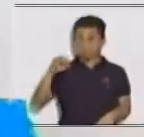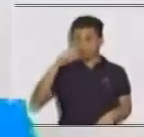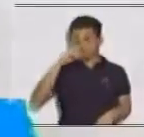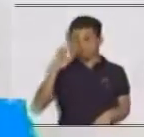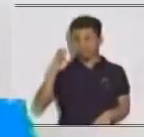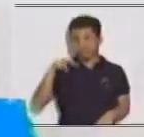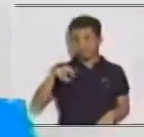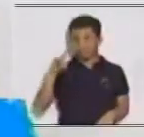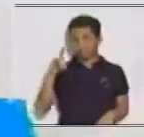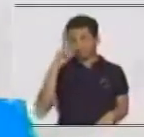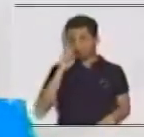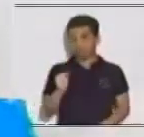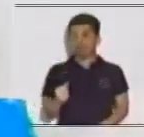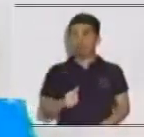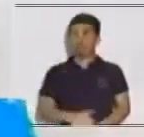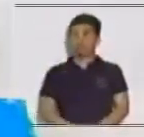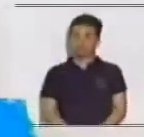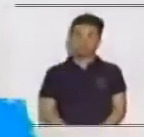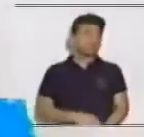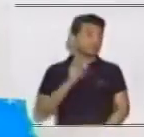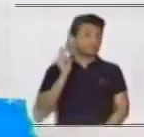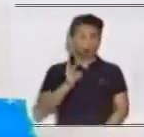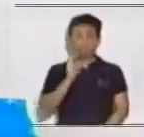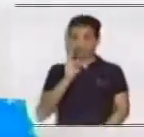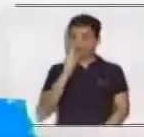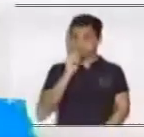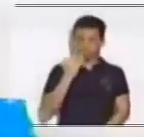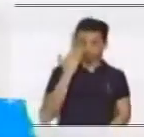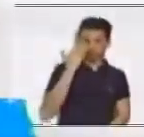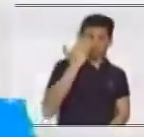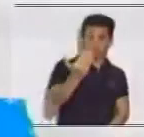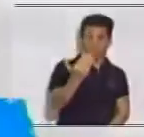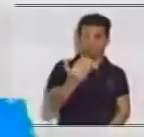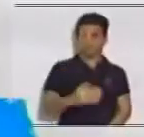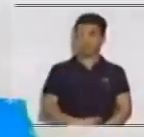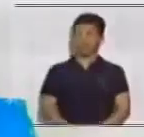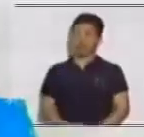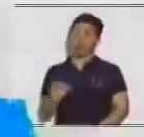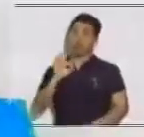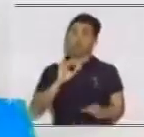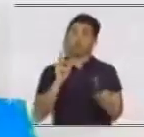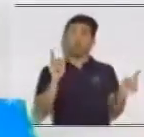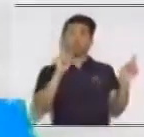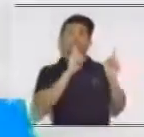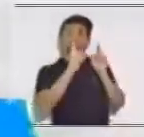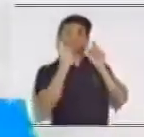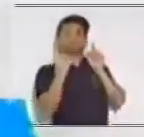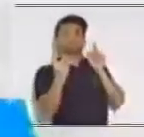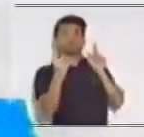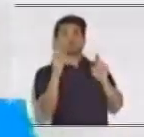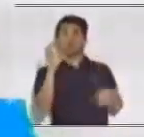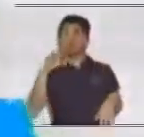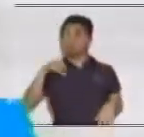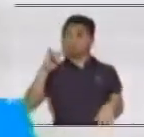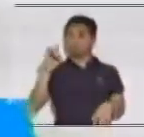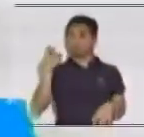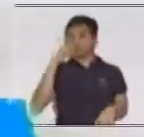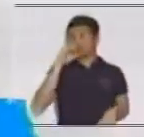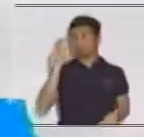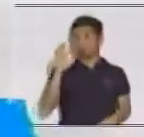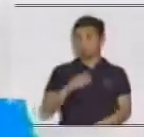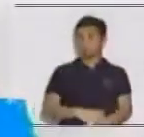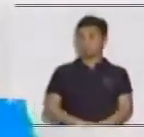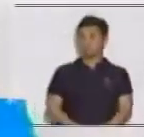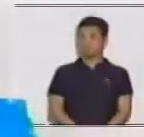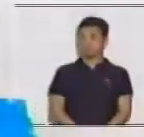la hipotenusa. Siempre es el que está opuesto. Voy a dejar otra vez aquí mi lápiz. El que está